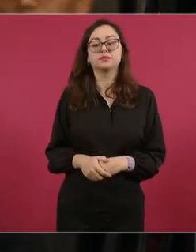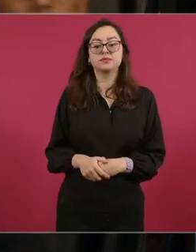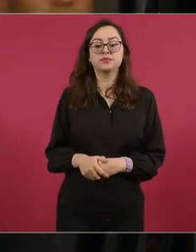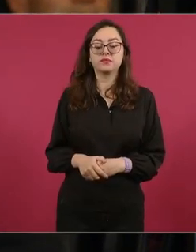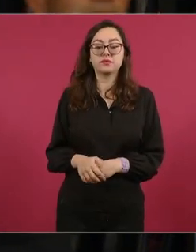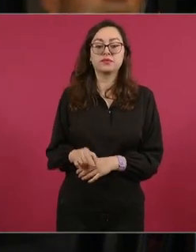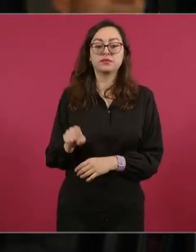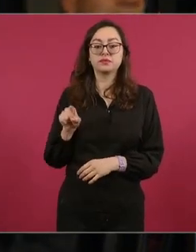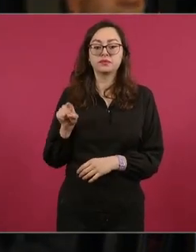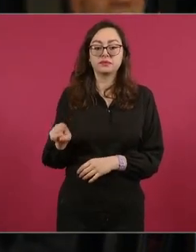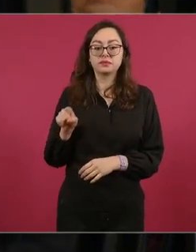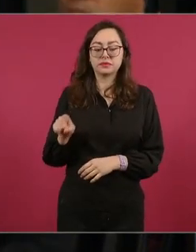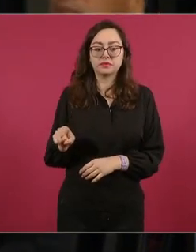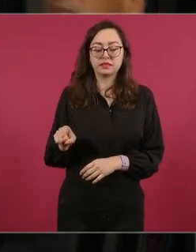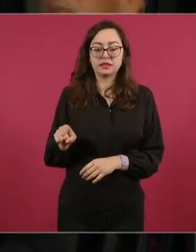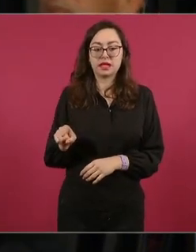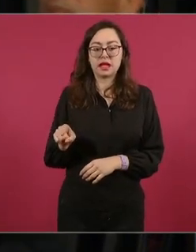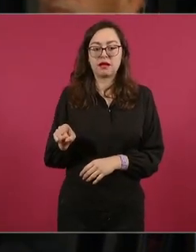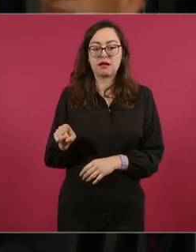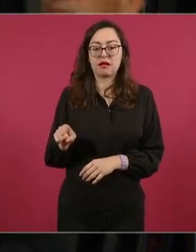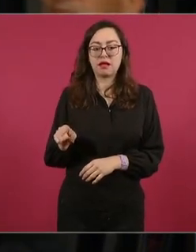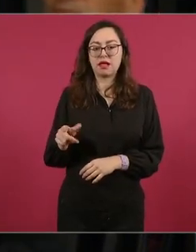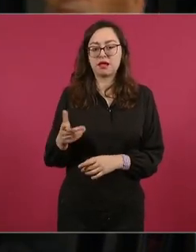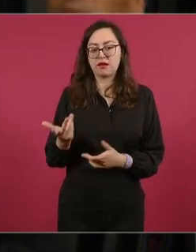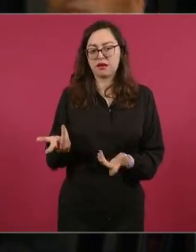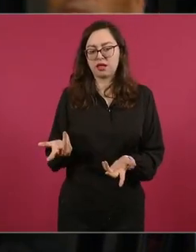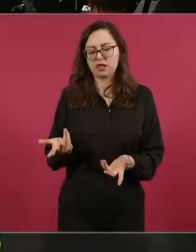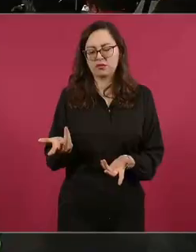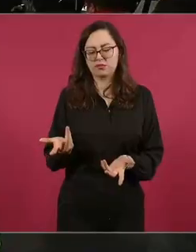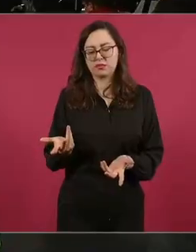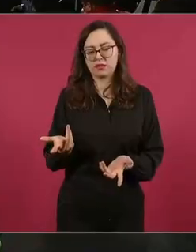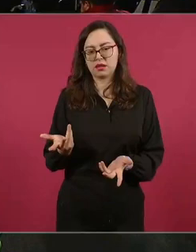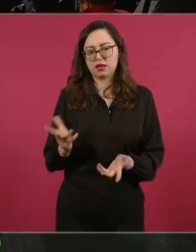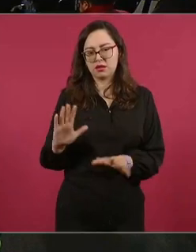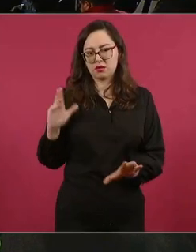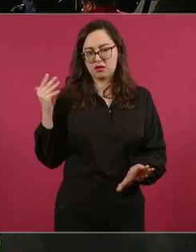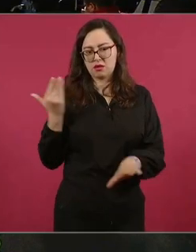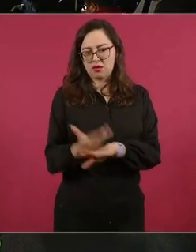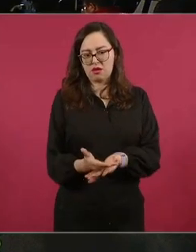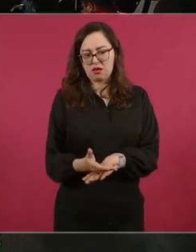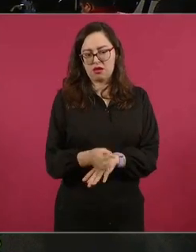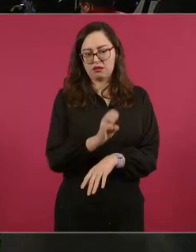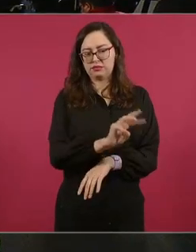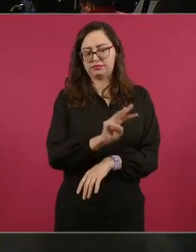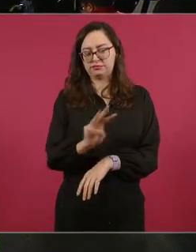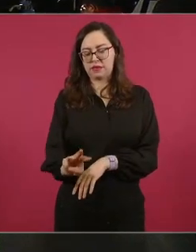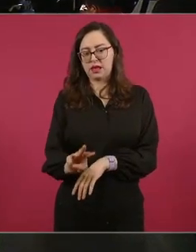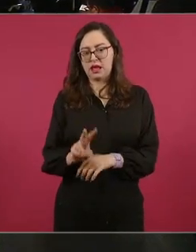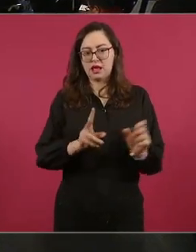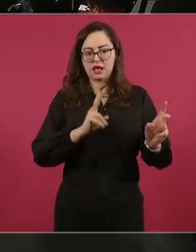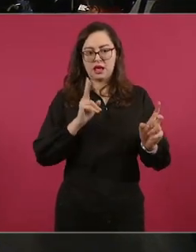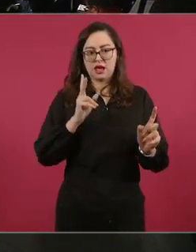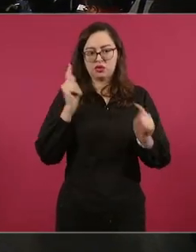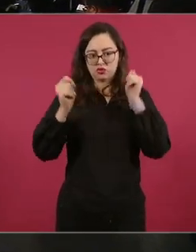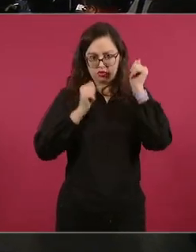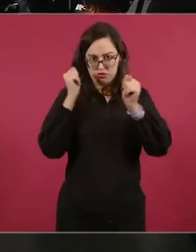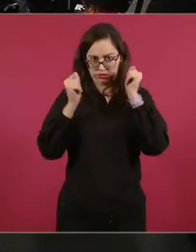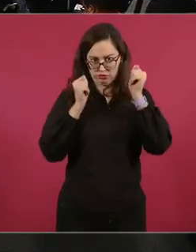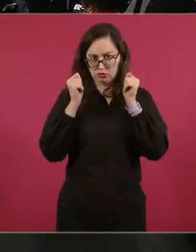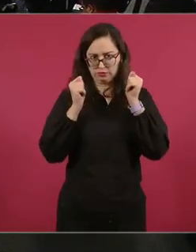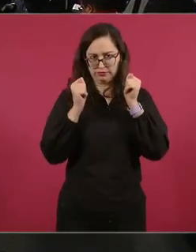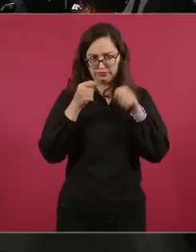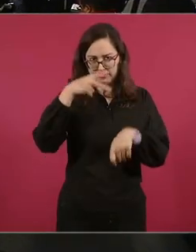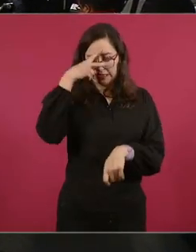plataforma que se llama Visit México, que es propiedad digital de la Secretaría de Turismo. Esta persona fue imputado incluso